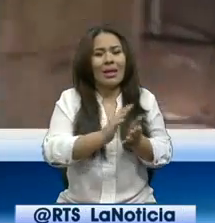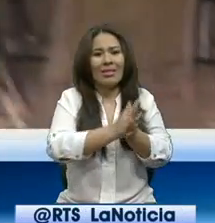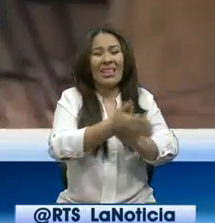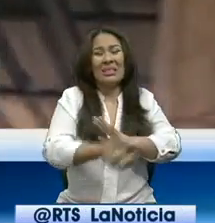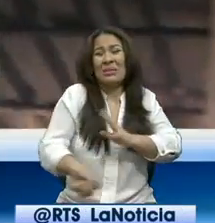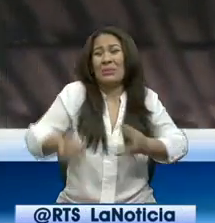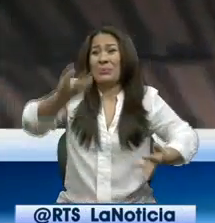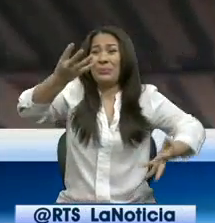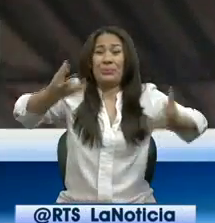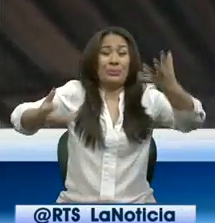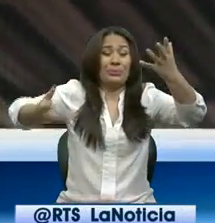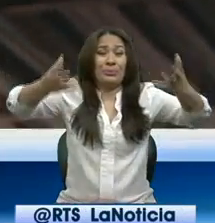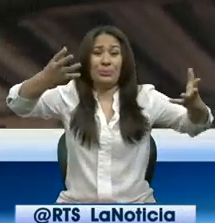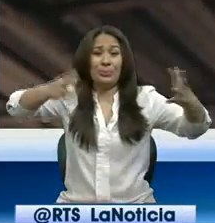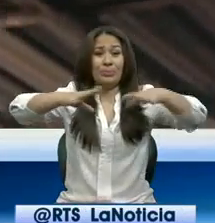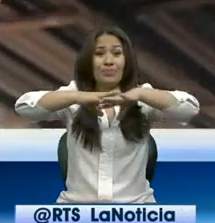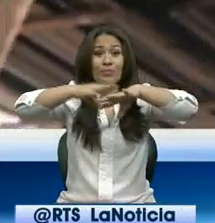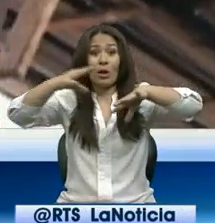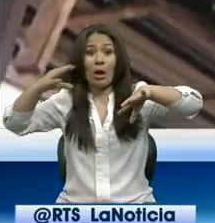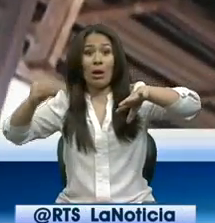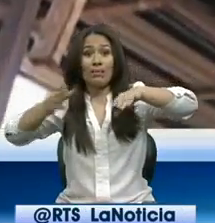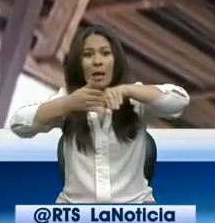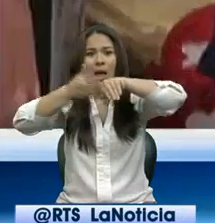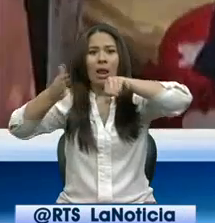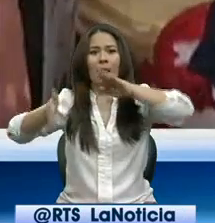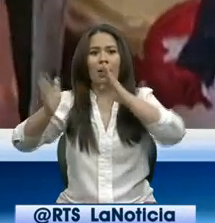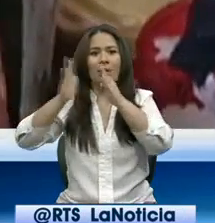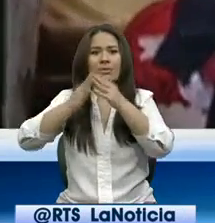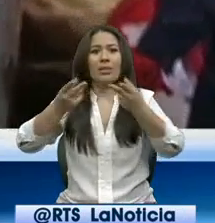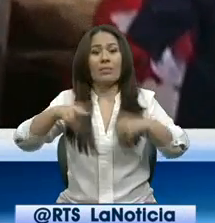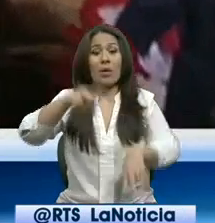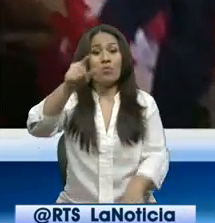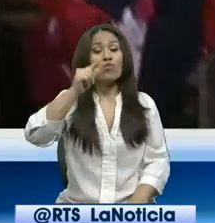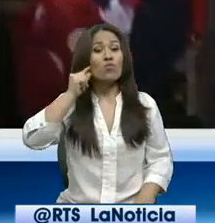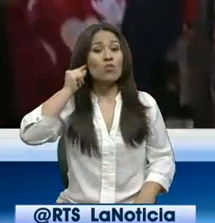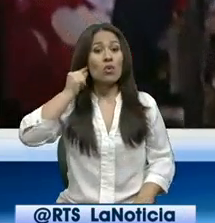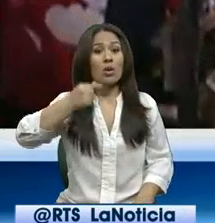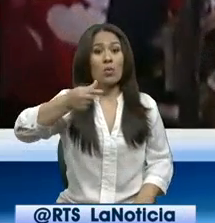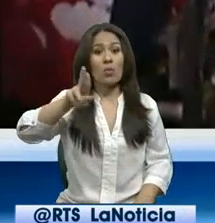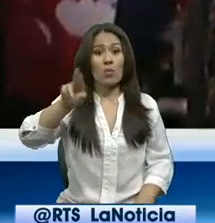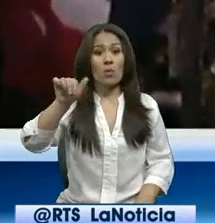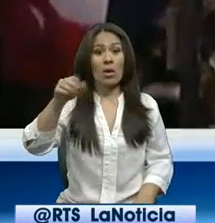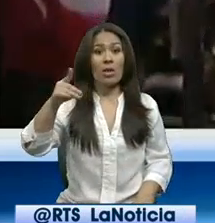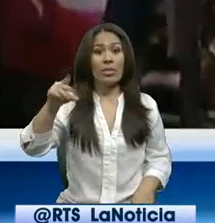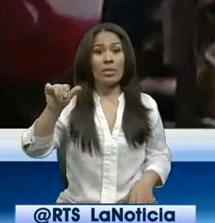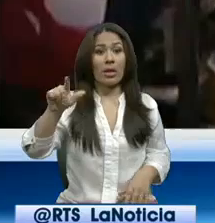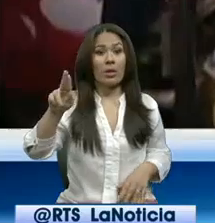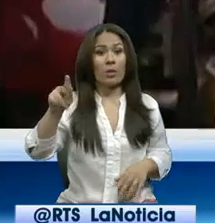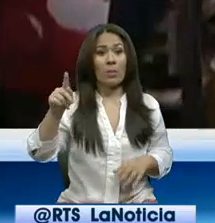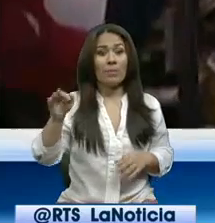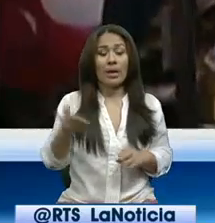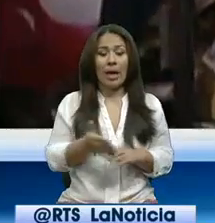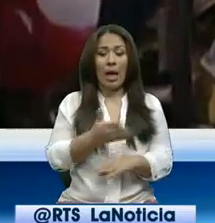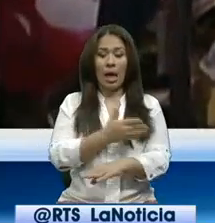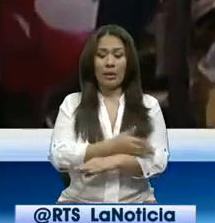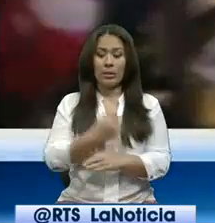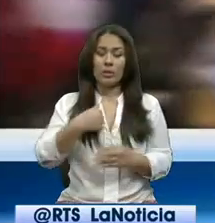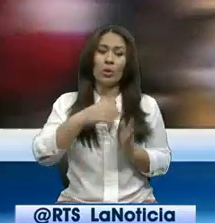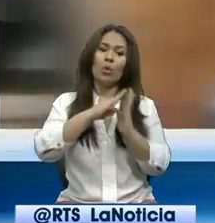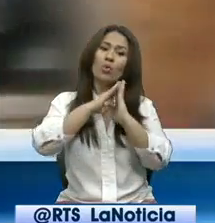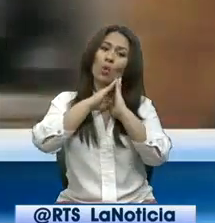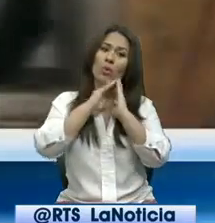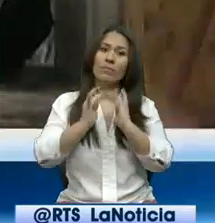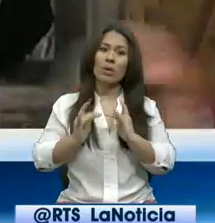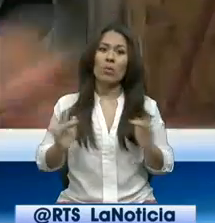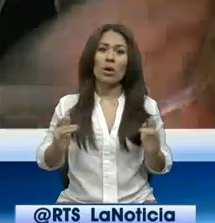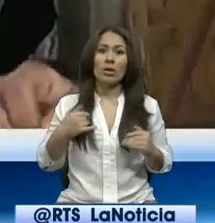fuego se propagaron hasta una casa contigua, donde Guadalupe cuenta que antes de la explosión dormía en su cuarto.